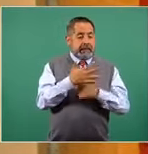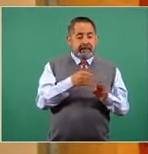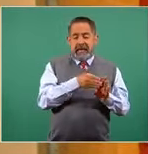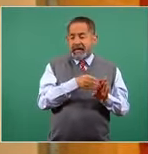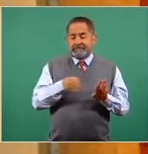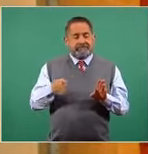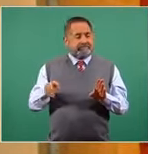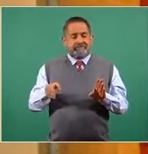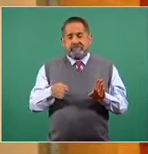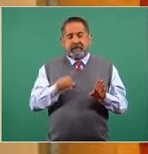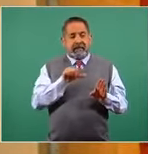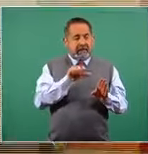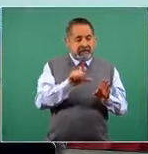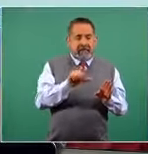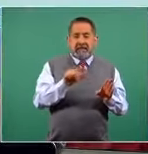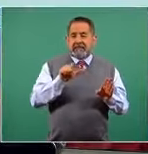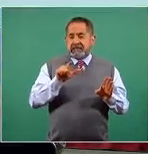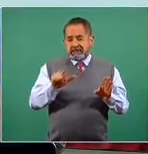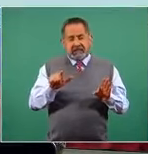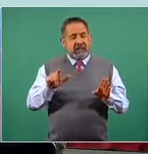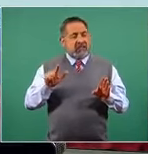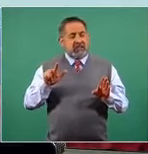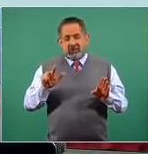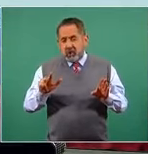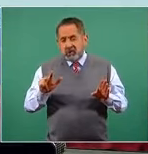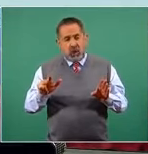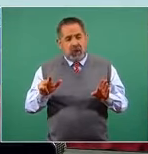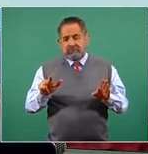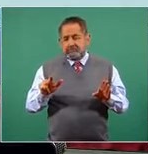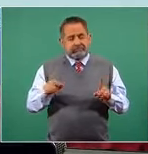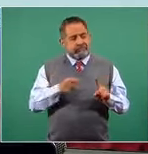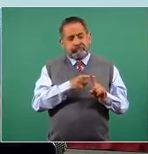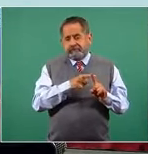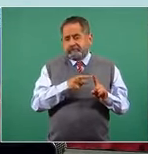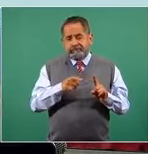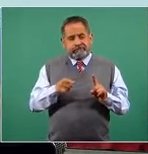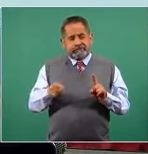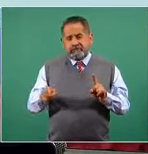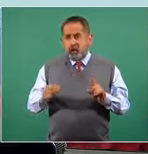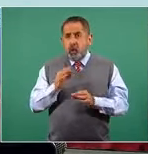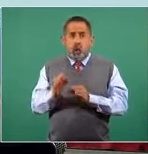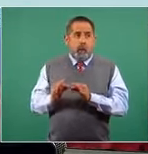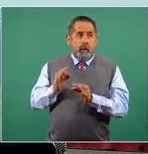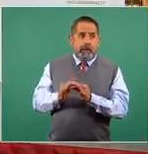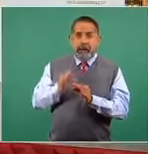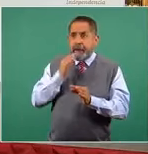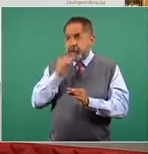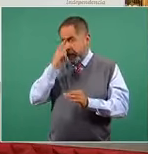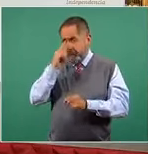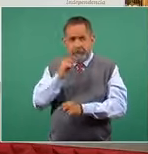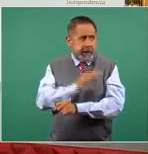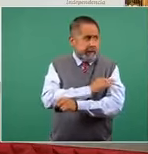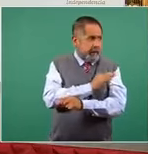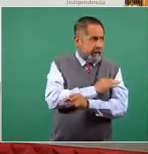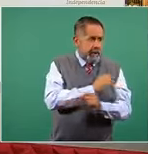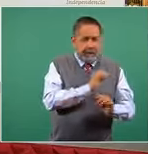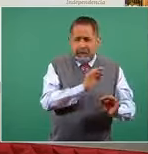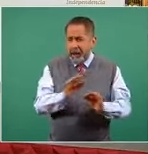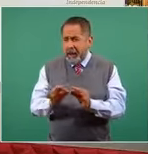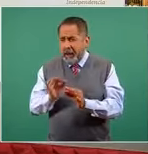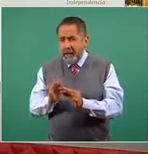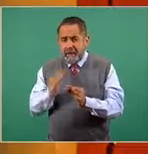2015, 2016, 2017, 2018 no se cumplieron las metas de vacunación contra